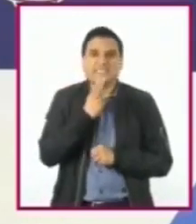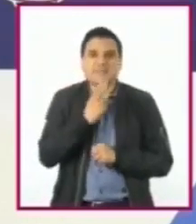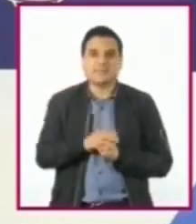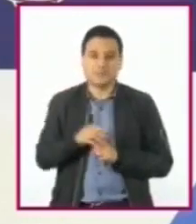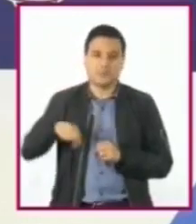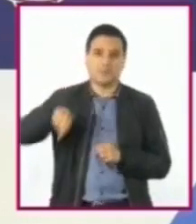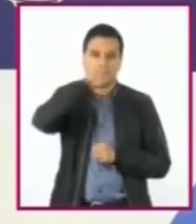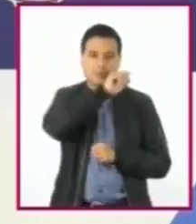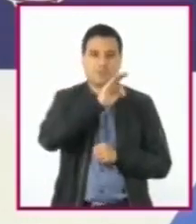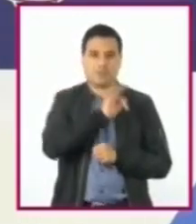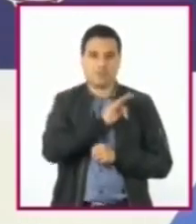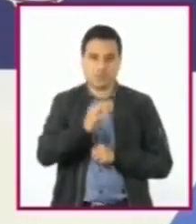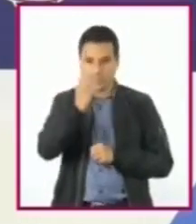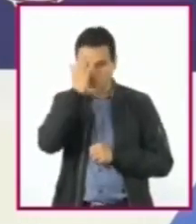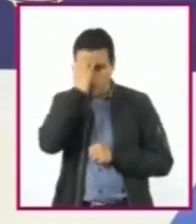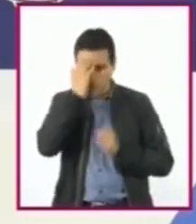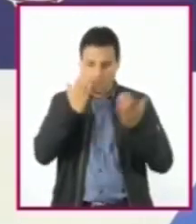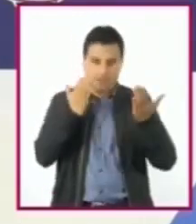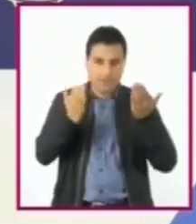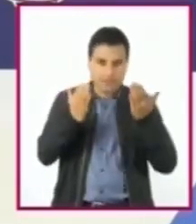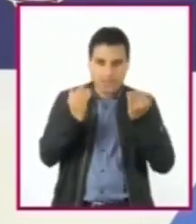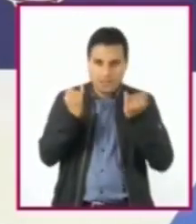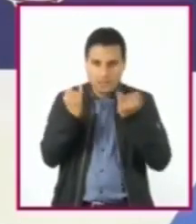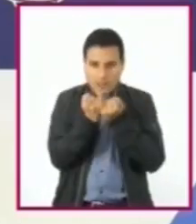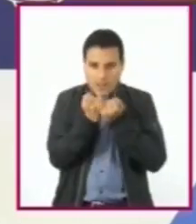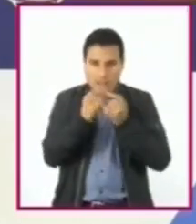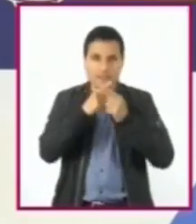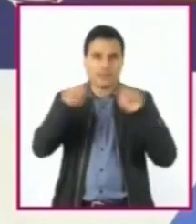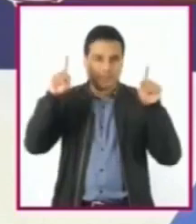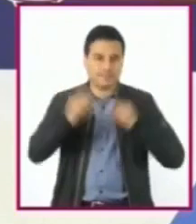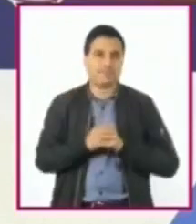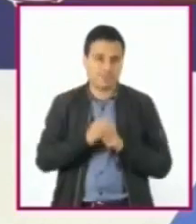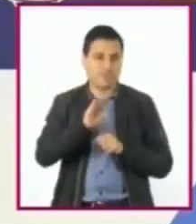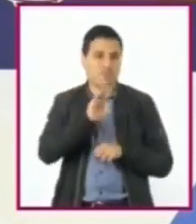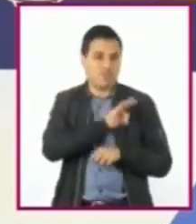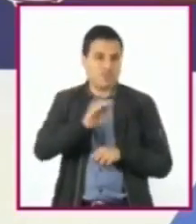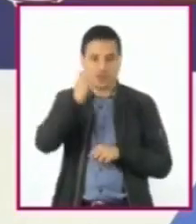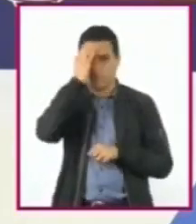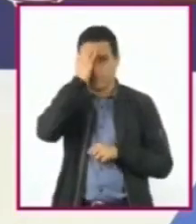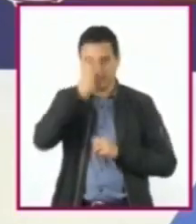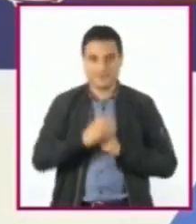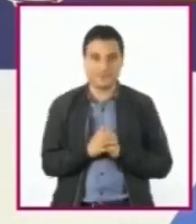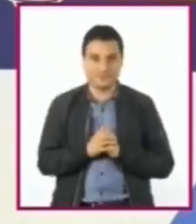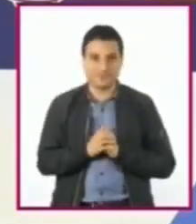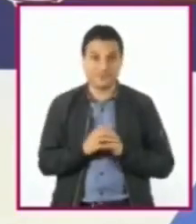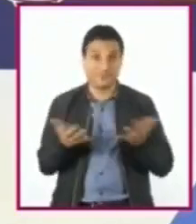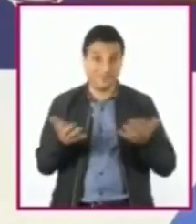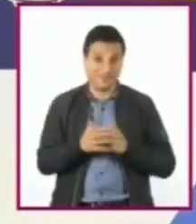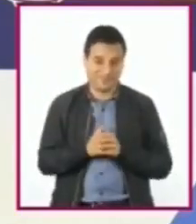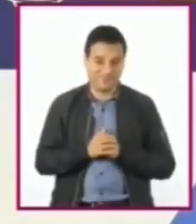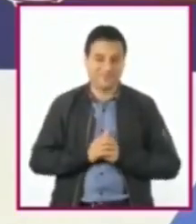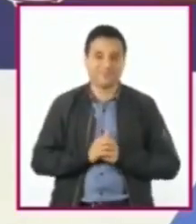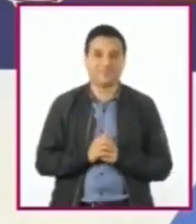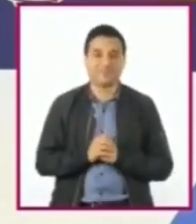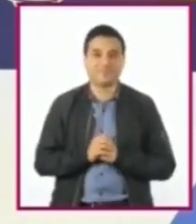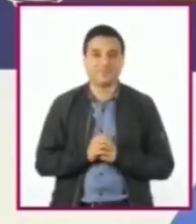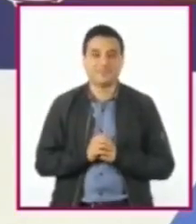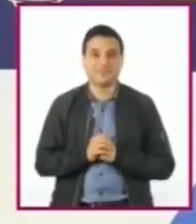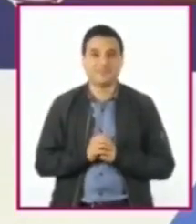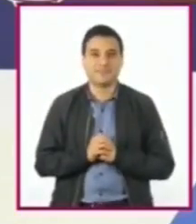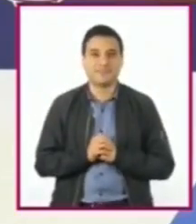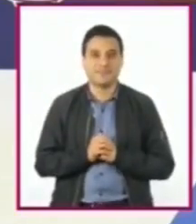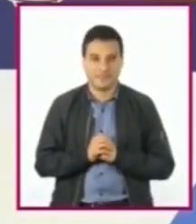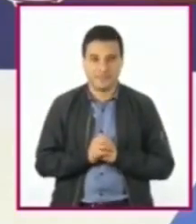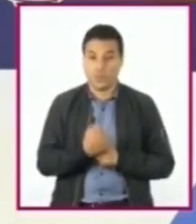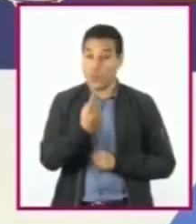permite identificar las semejanzas y diferencias de dos o más objetos, hechos o fenómenos geográficos.